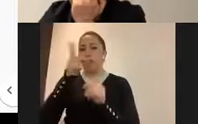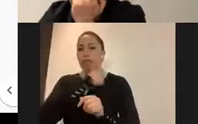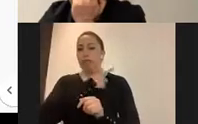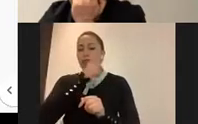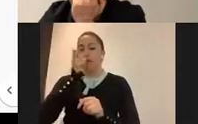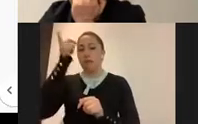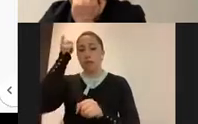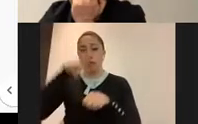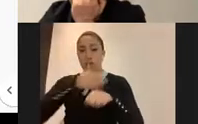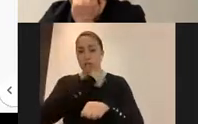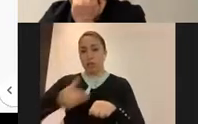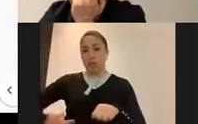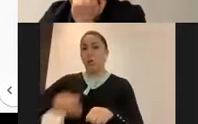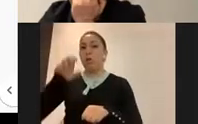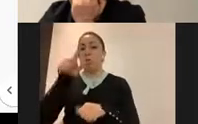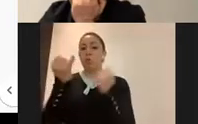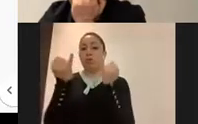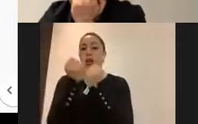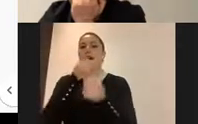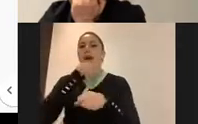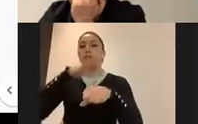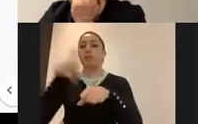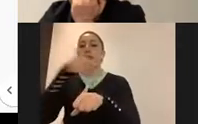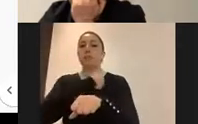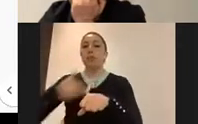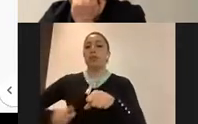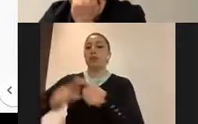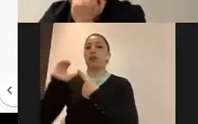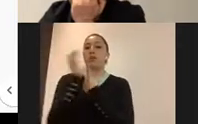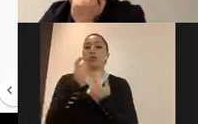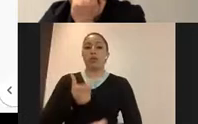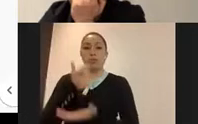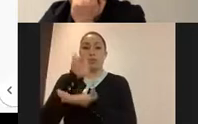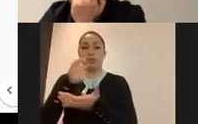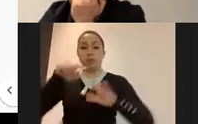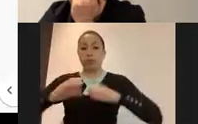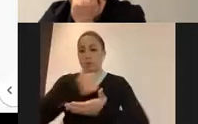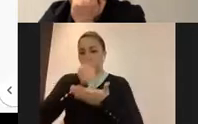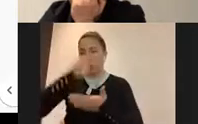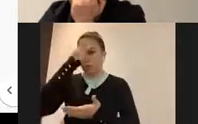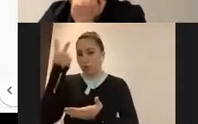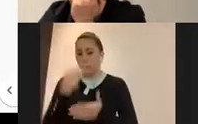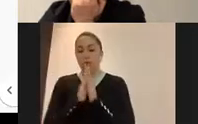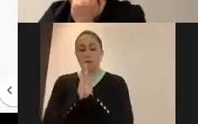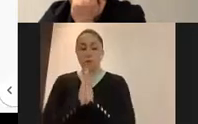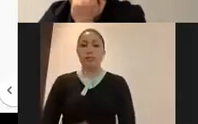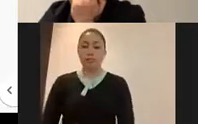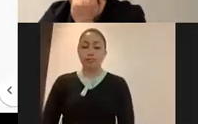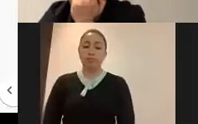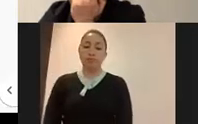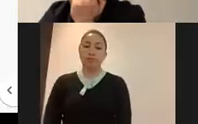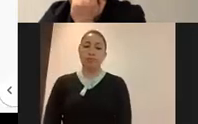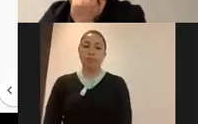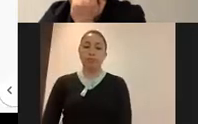a la comisión y a la presidenta de la Comisión de Presupuesto y Cuenta Pública para que sea sometido a